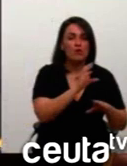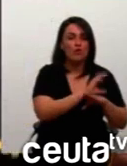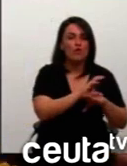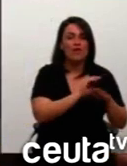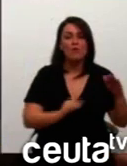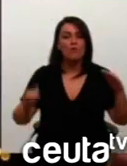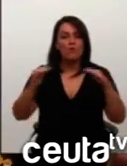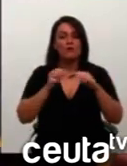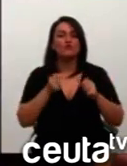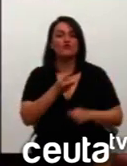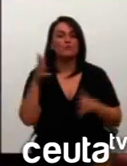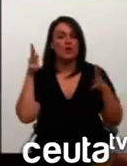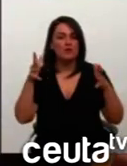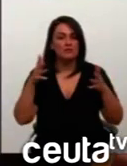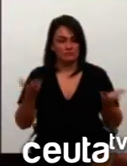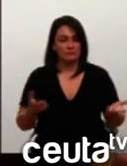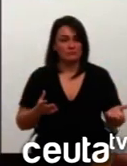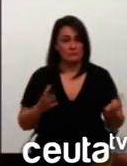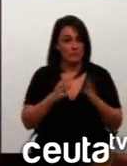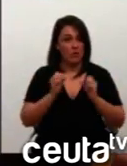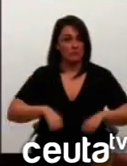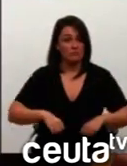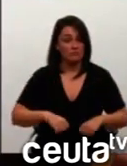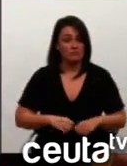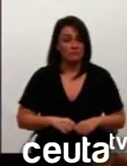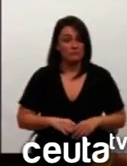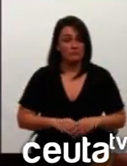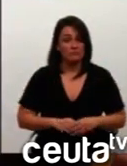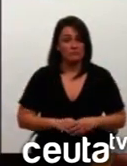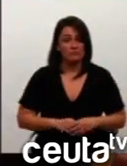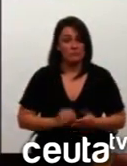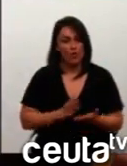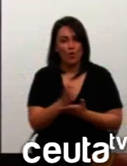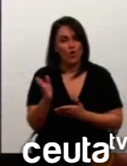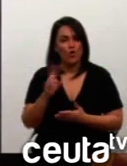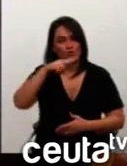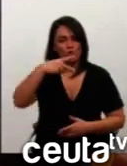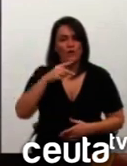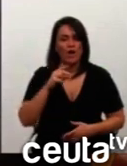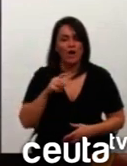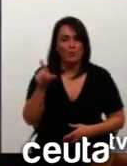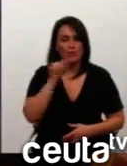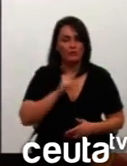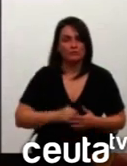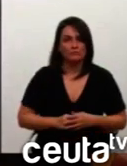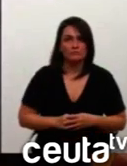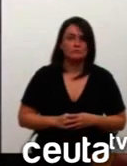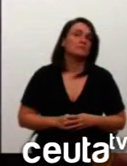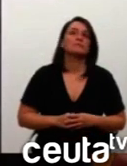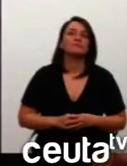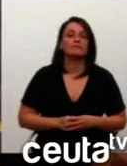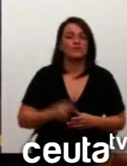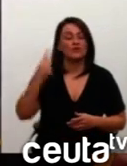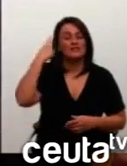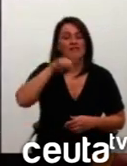eso también cumpliríamos, ya tiene usted la segunda opción. Le digo que haga una pequeña reflexión porque sé que ustedes están ya agarrados